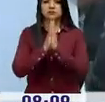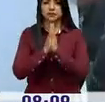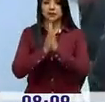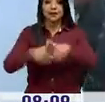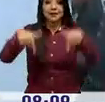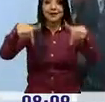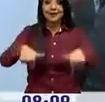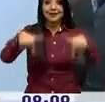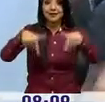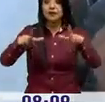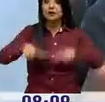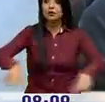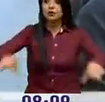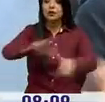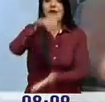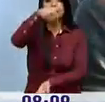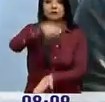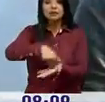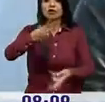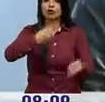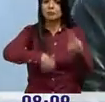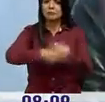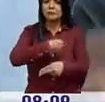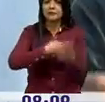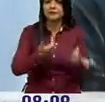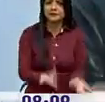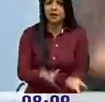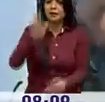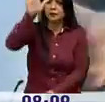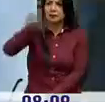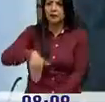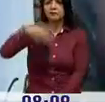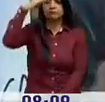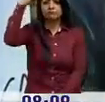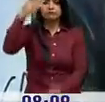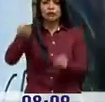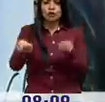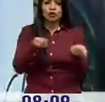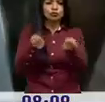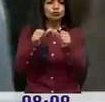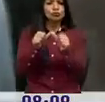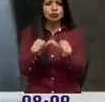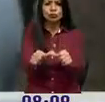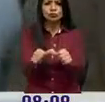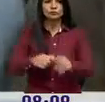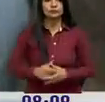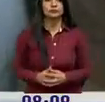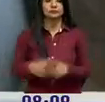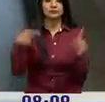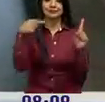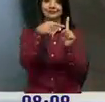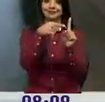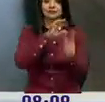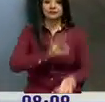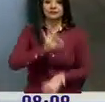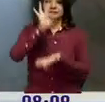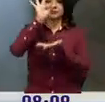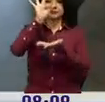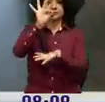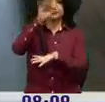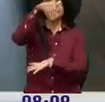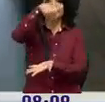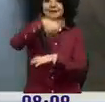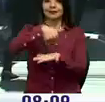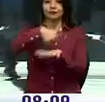aquí en este sector venga y de un operativo de control permanente leonel espín es el representante del